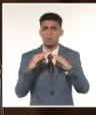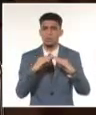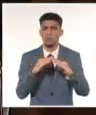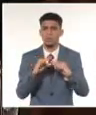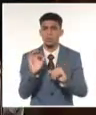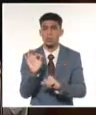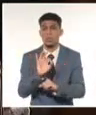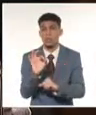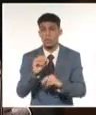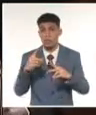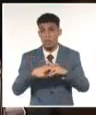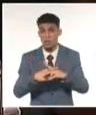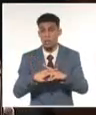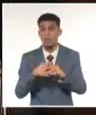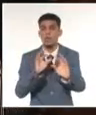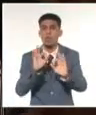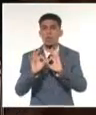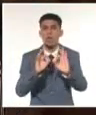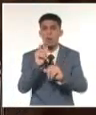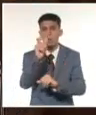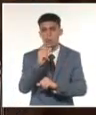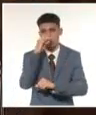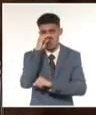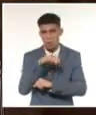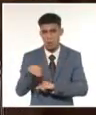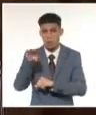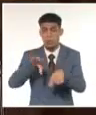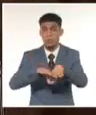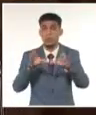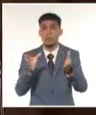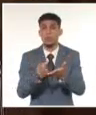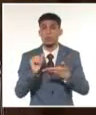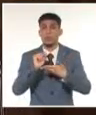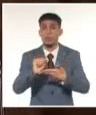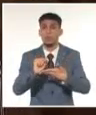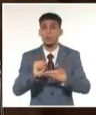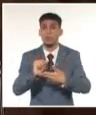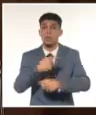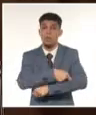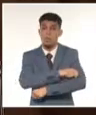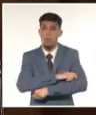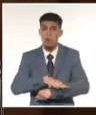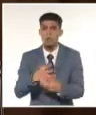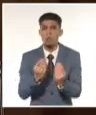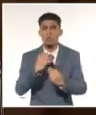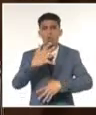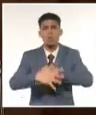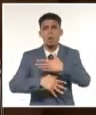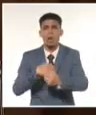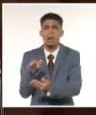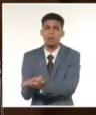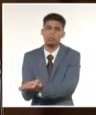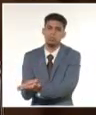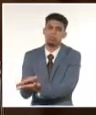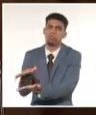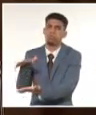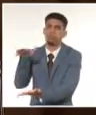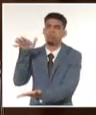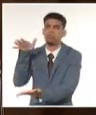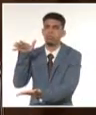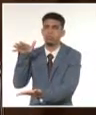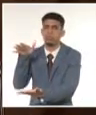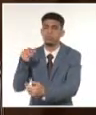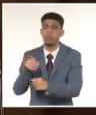adulto mayor. En todos los servicios al pueblo hay problemas acumulados cuya solución se ha ralentizado en el